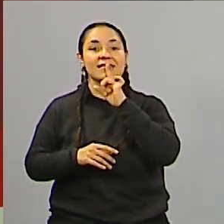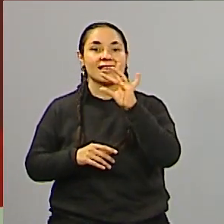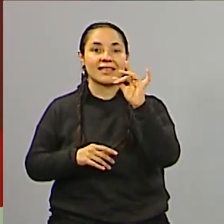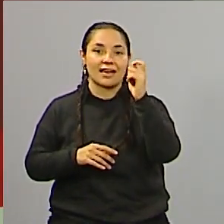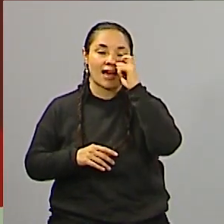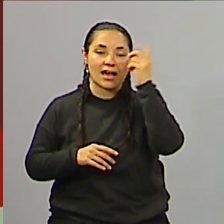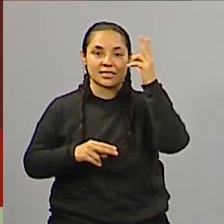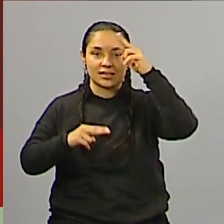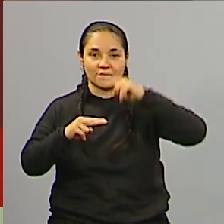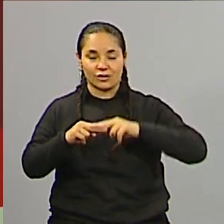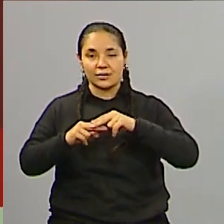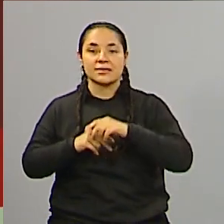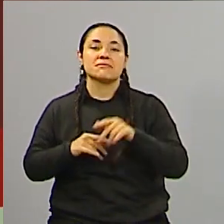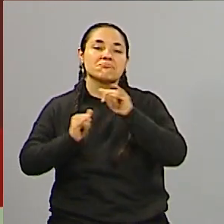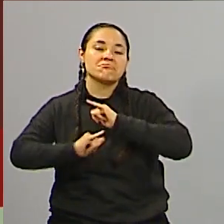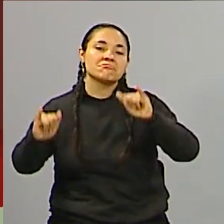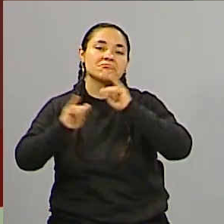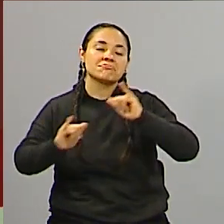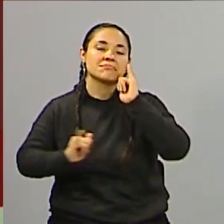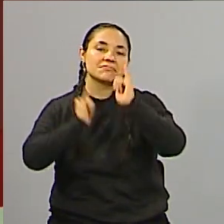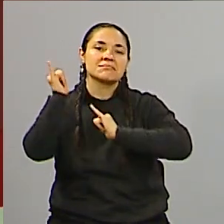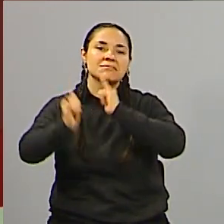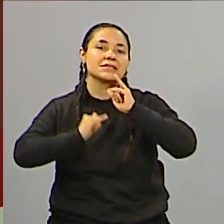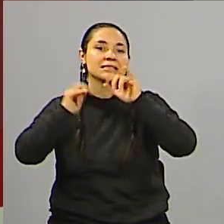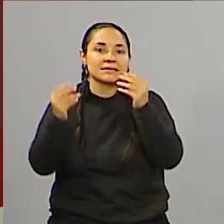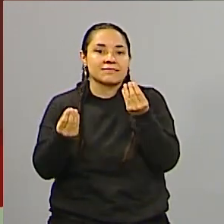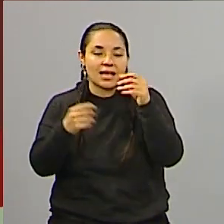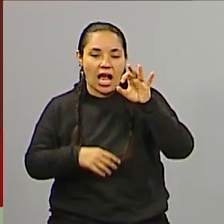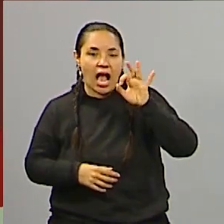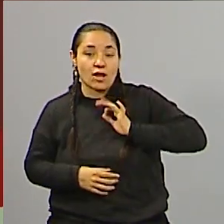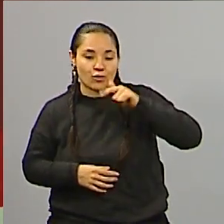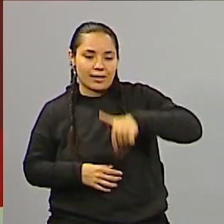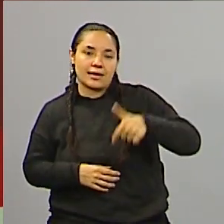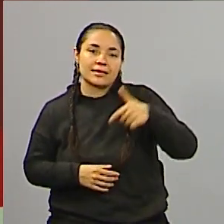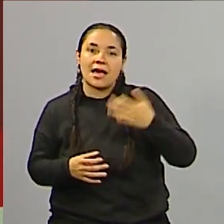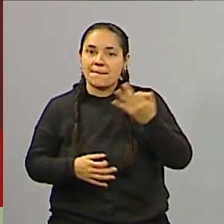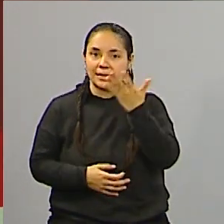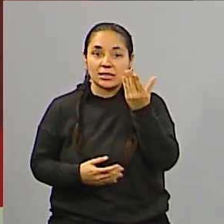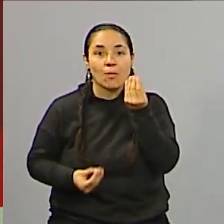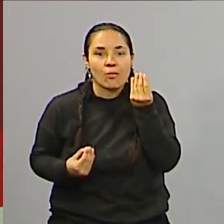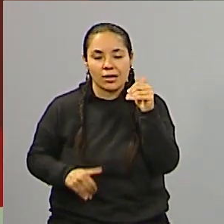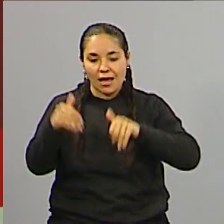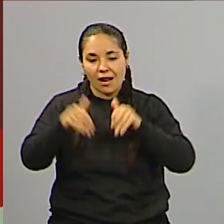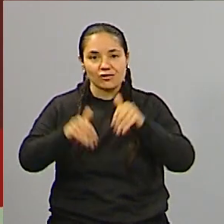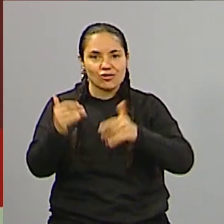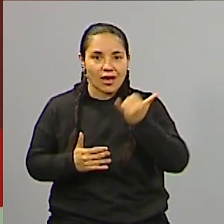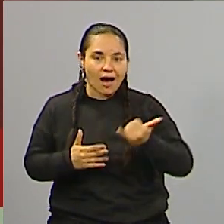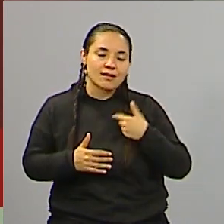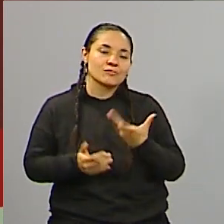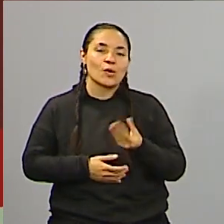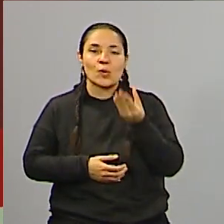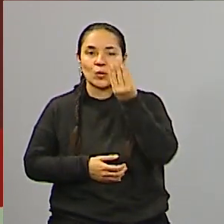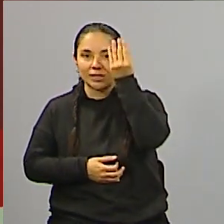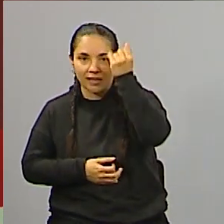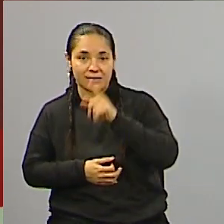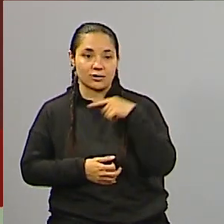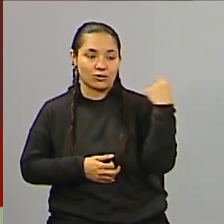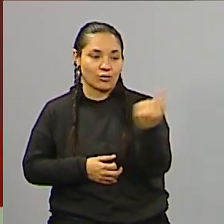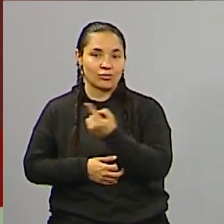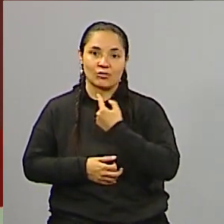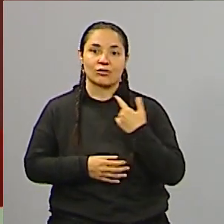Bueno, aquí estamos en Chat Político en el 30 de la TDA, 22 de Supercanal HD. Lo venimos diciendo desde hace varios programas en esto de tener un